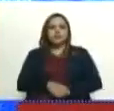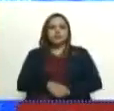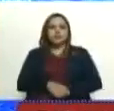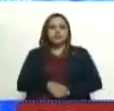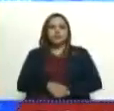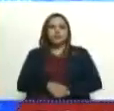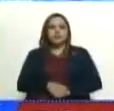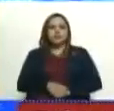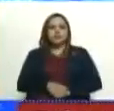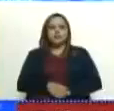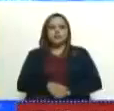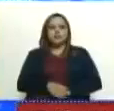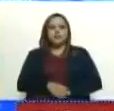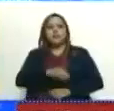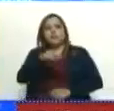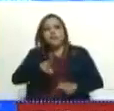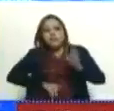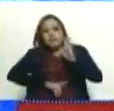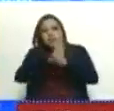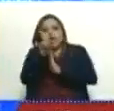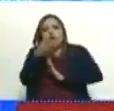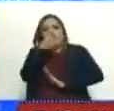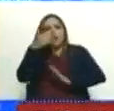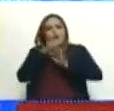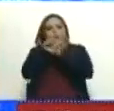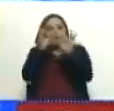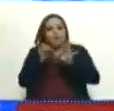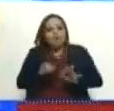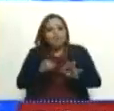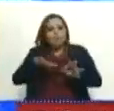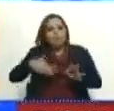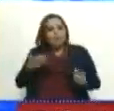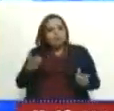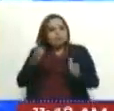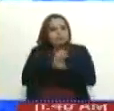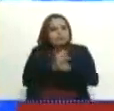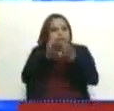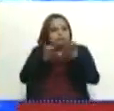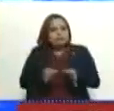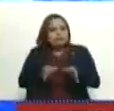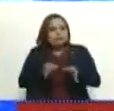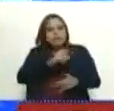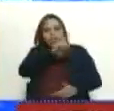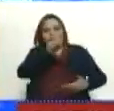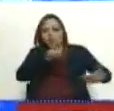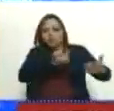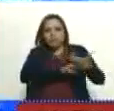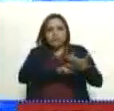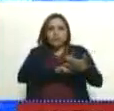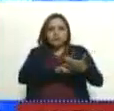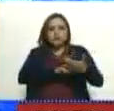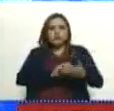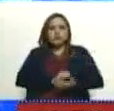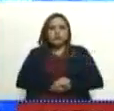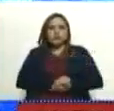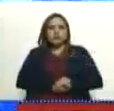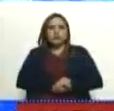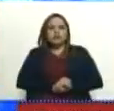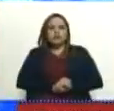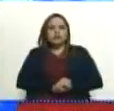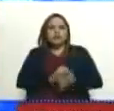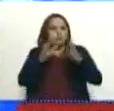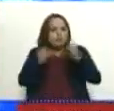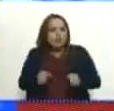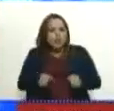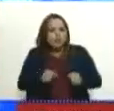y en el desarrollo de las condiciones para garantizar la seguridad integral en